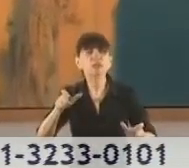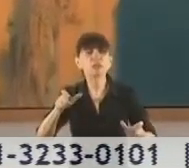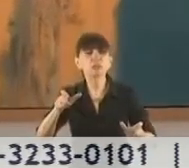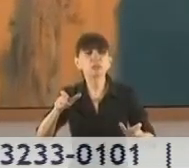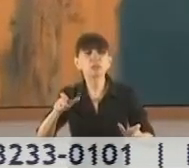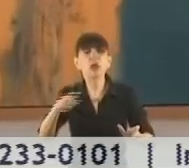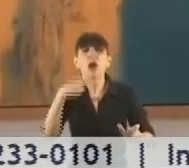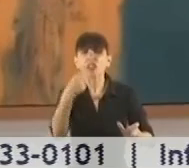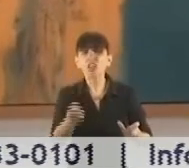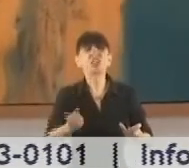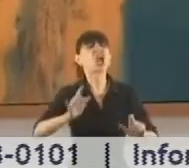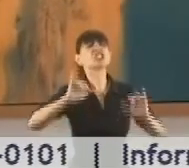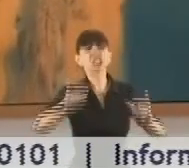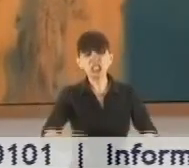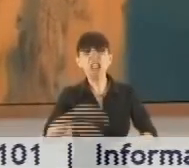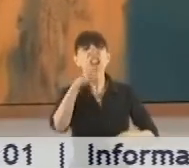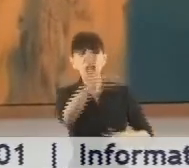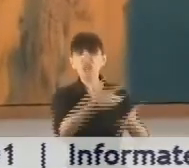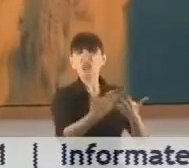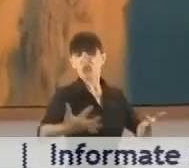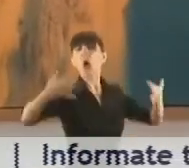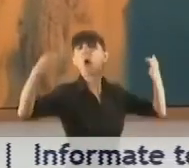de recuperación de Chile.